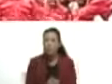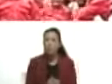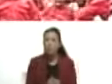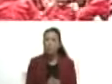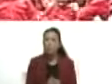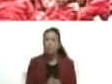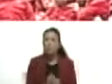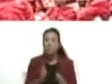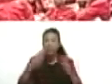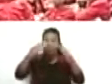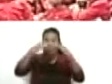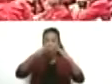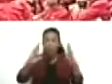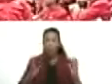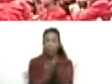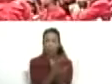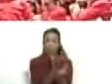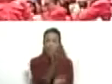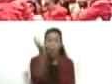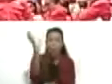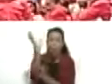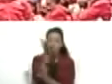del cuartel de la montaña,